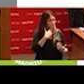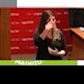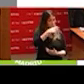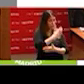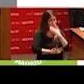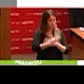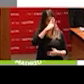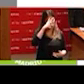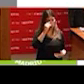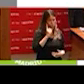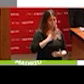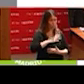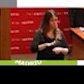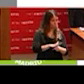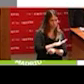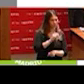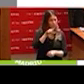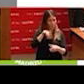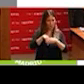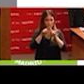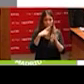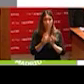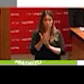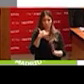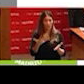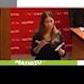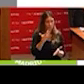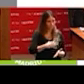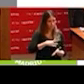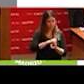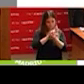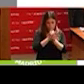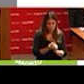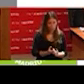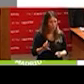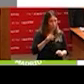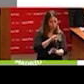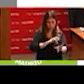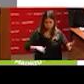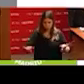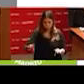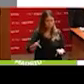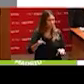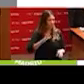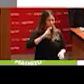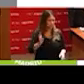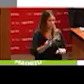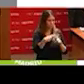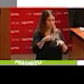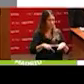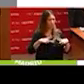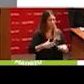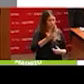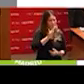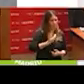discapacidad Intel actual sino también desde la empresa cambios de tareas eh cambios de ubicación cosas que hay que tener en